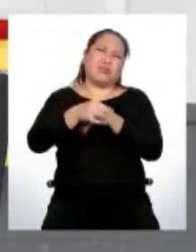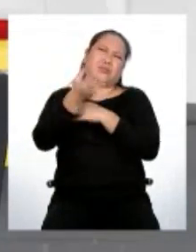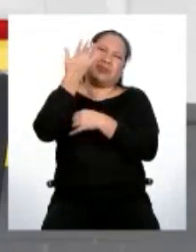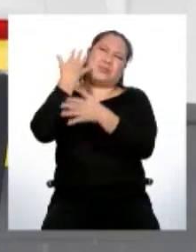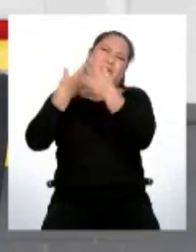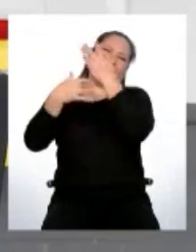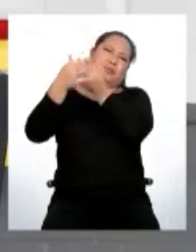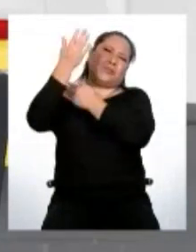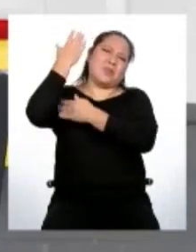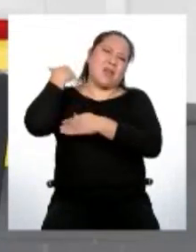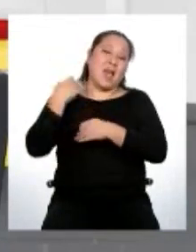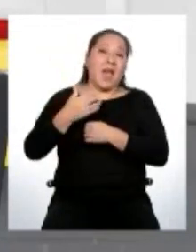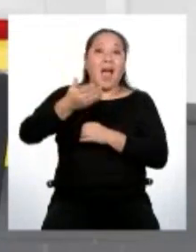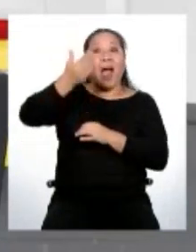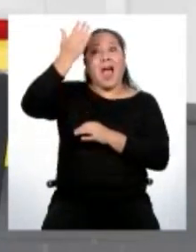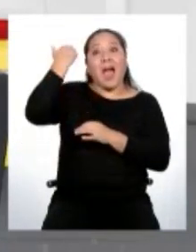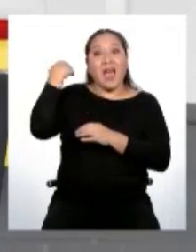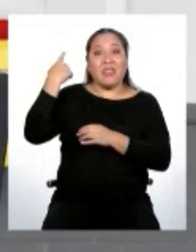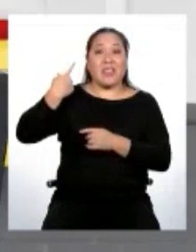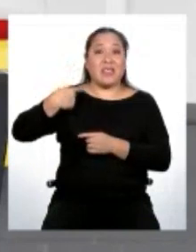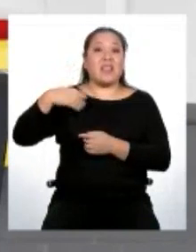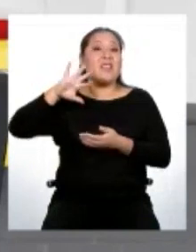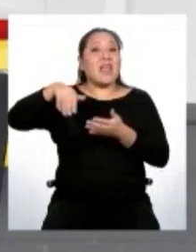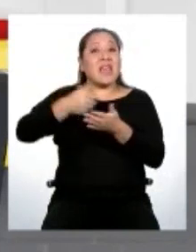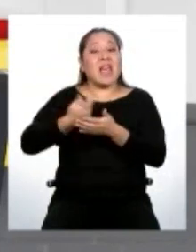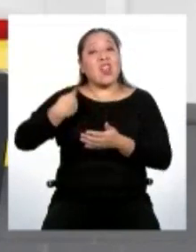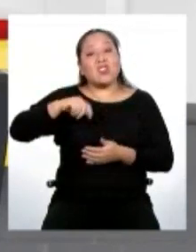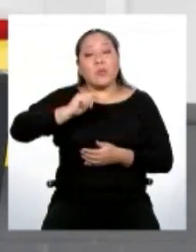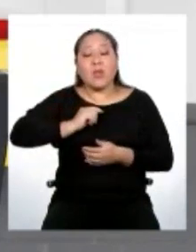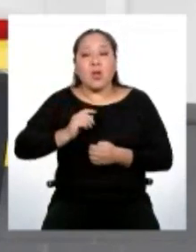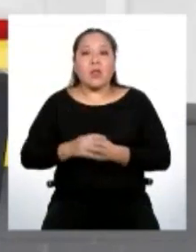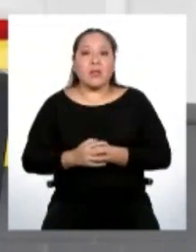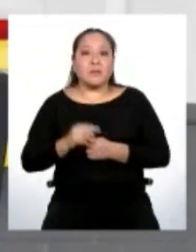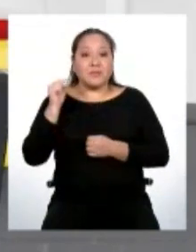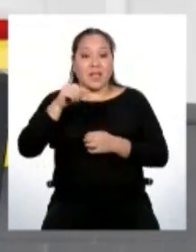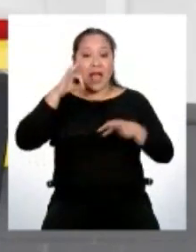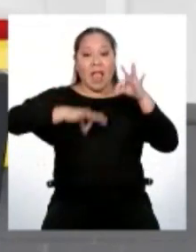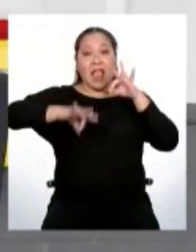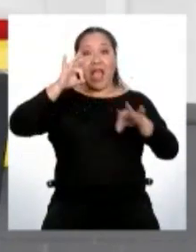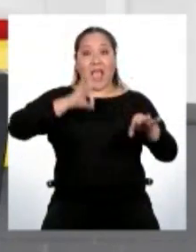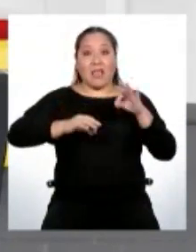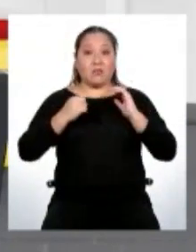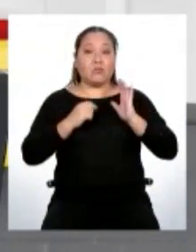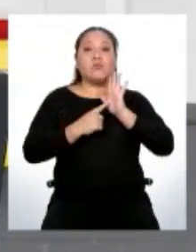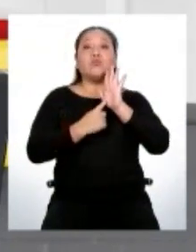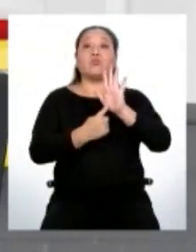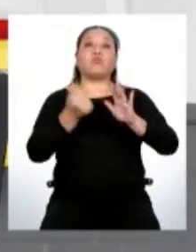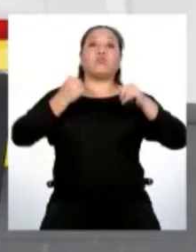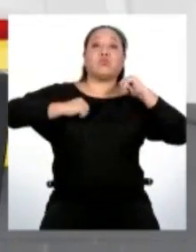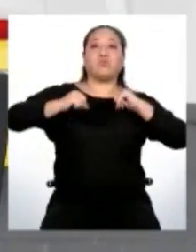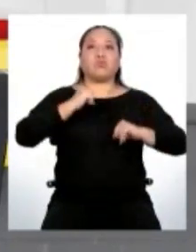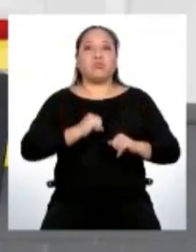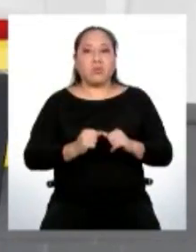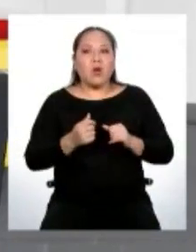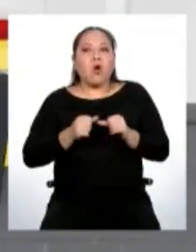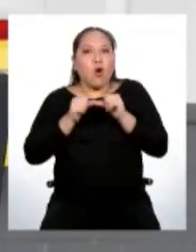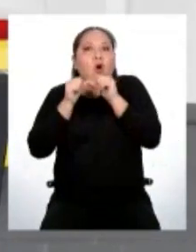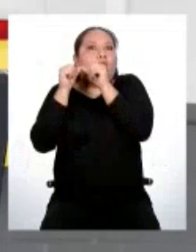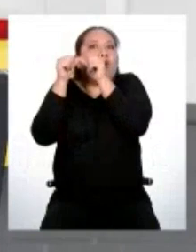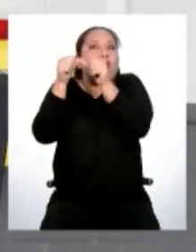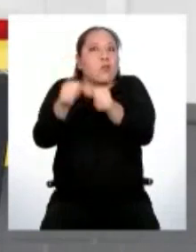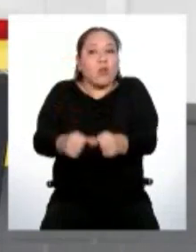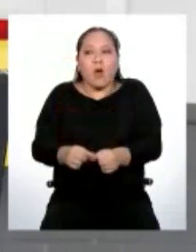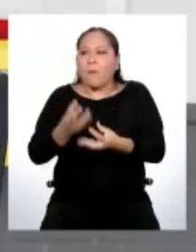precolombinos. Y en los últimos años, el arte teatral se ha mantenido vivo gracias al enorme talento y esfuerzo